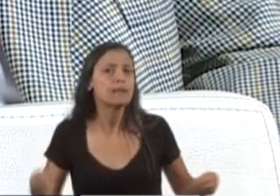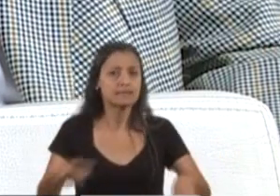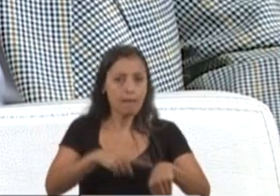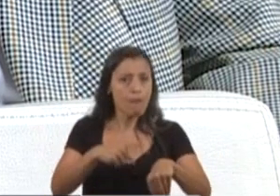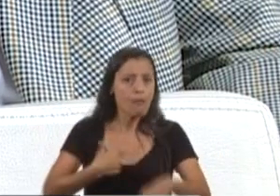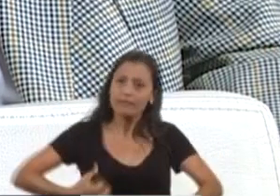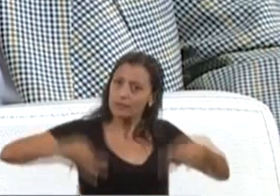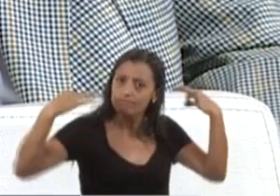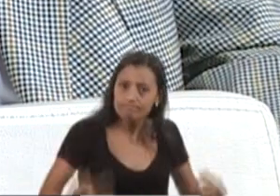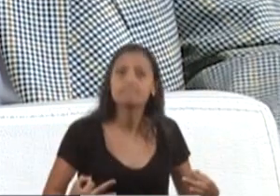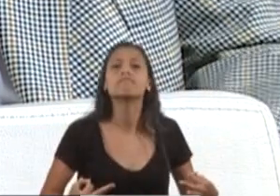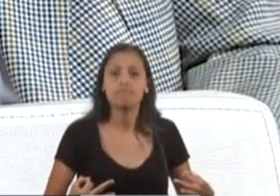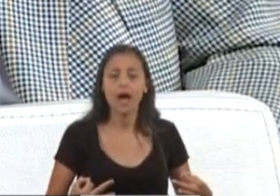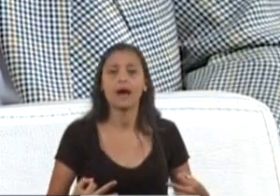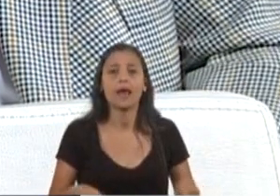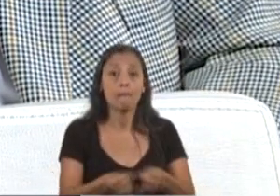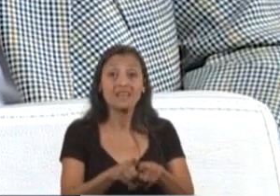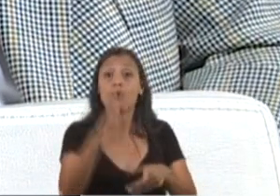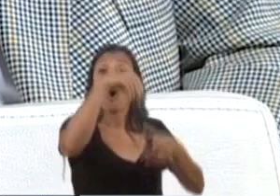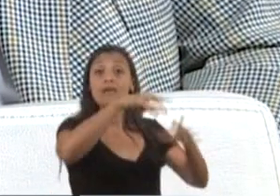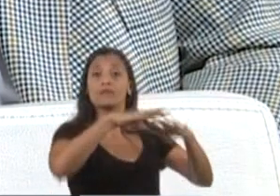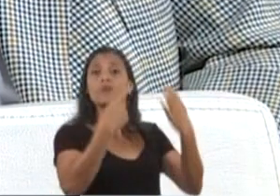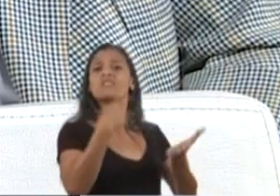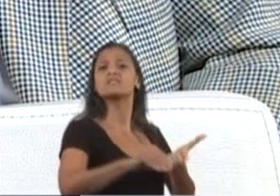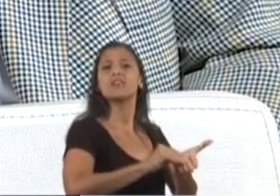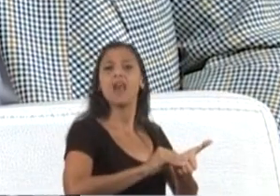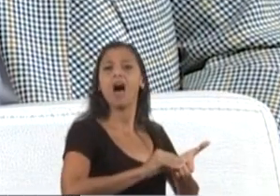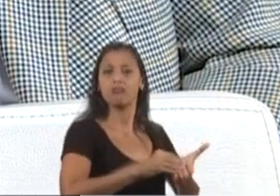momento oportuno para someter en el Senado el